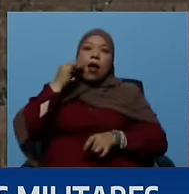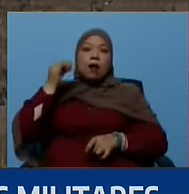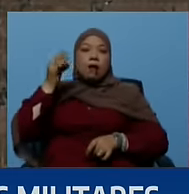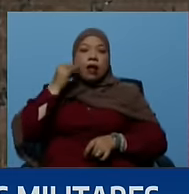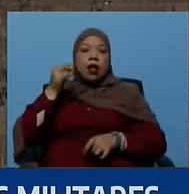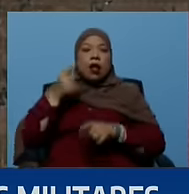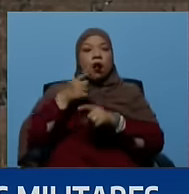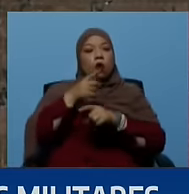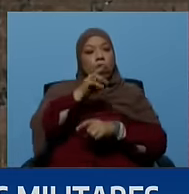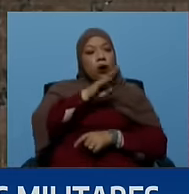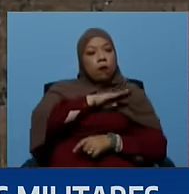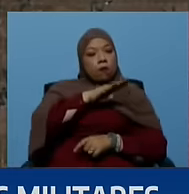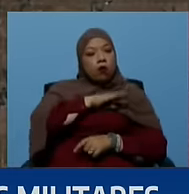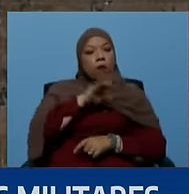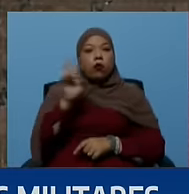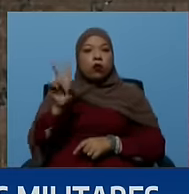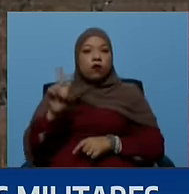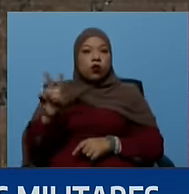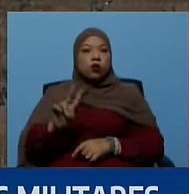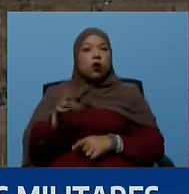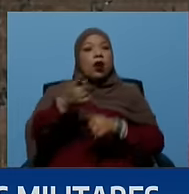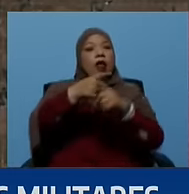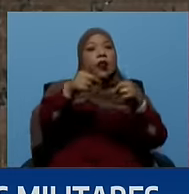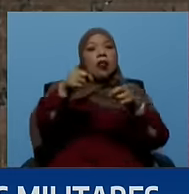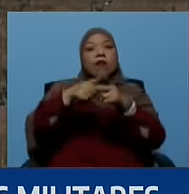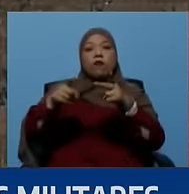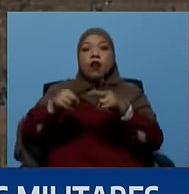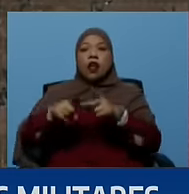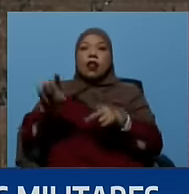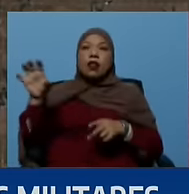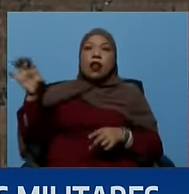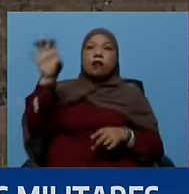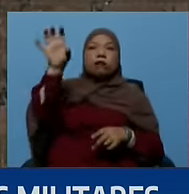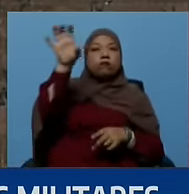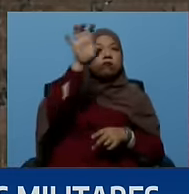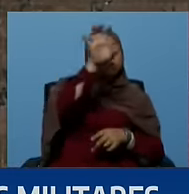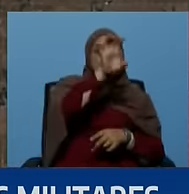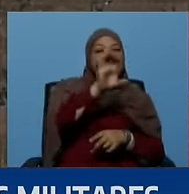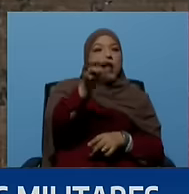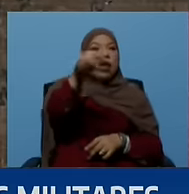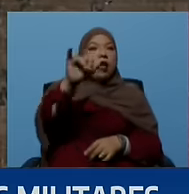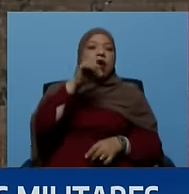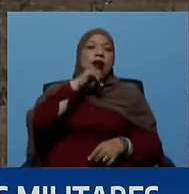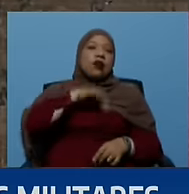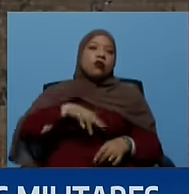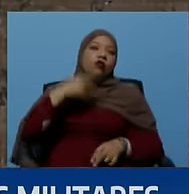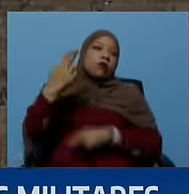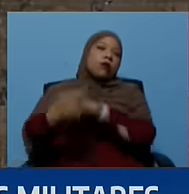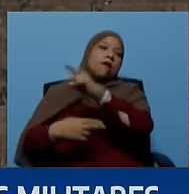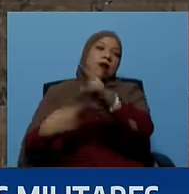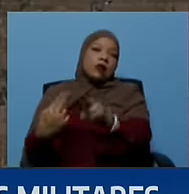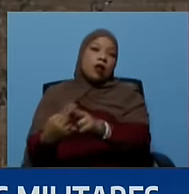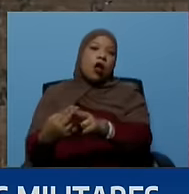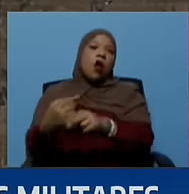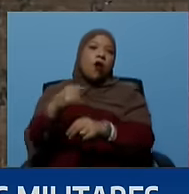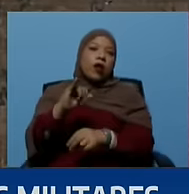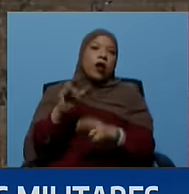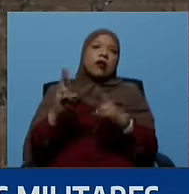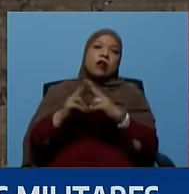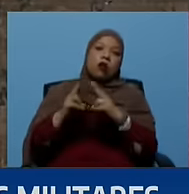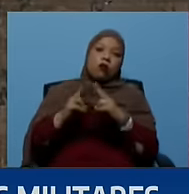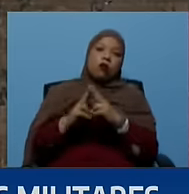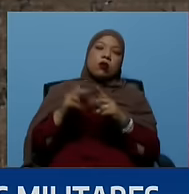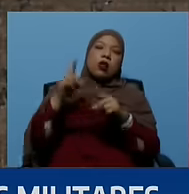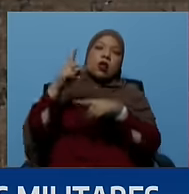modelo alternativo a los modelos que hemos conocido ahora todo responde a